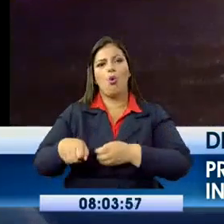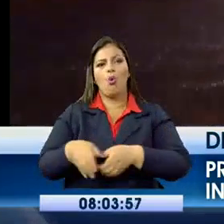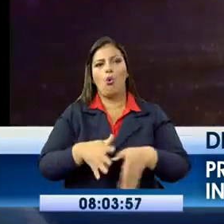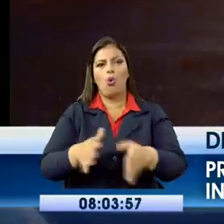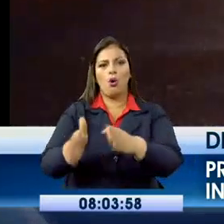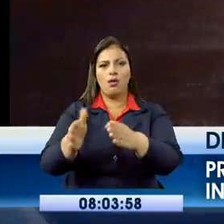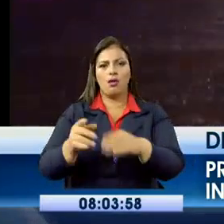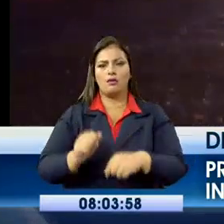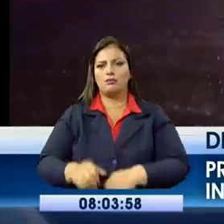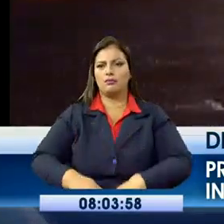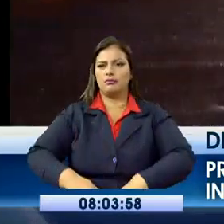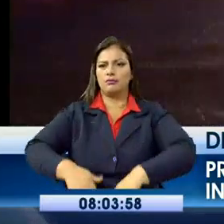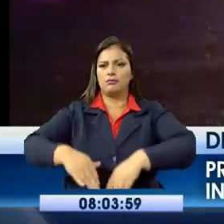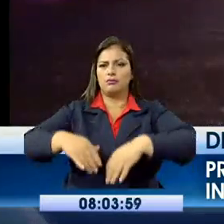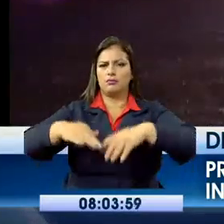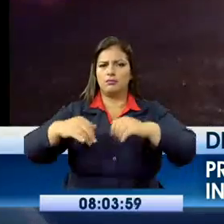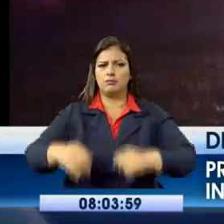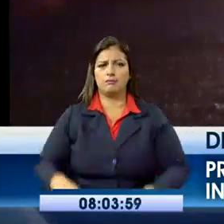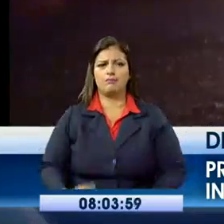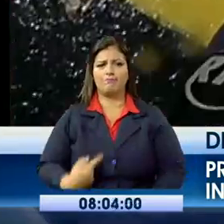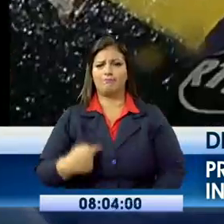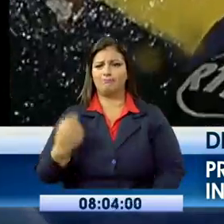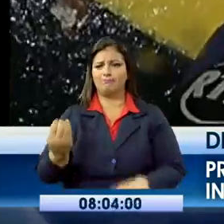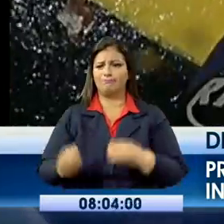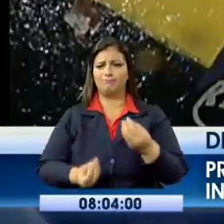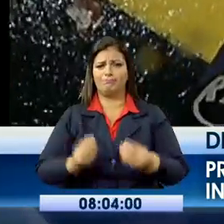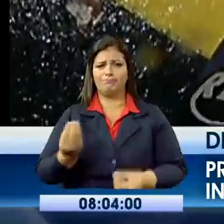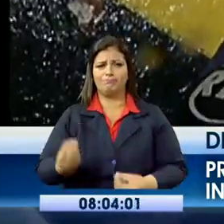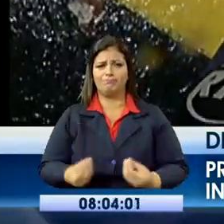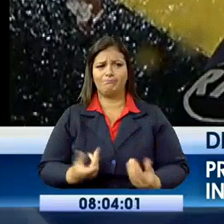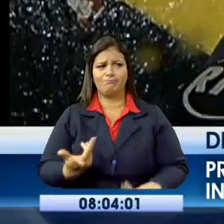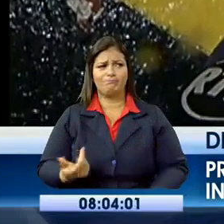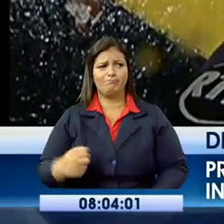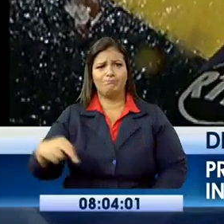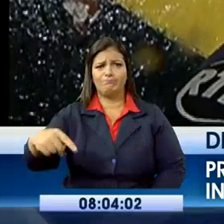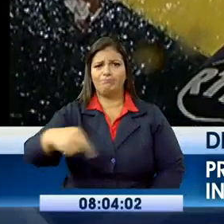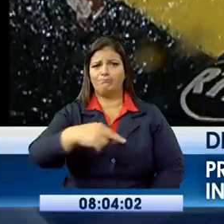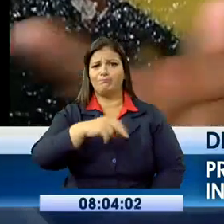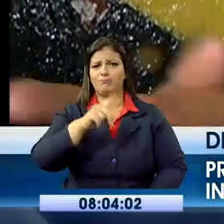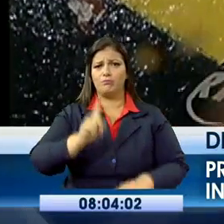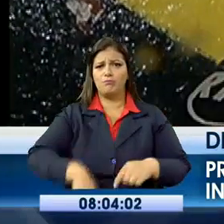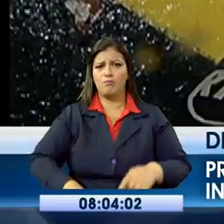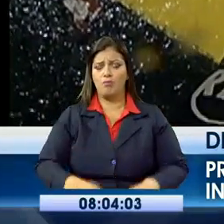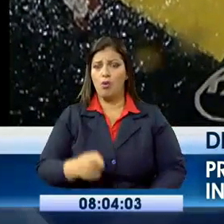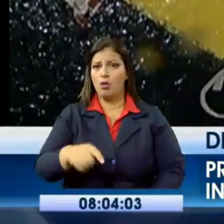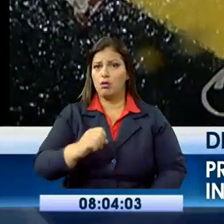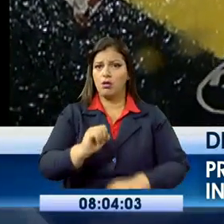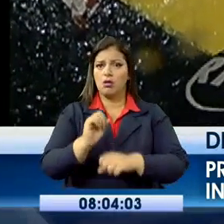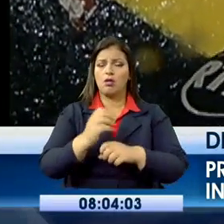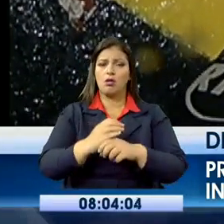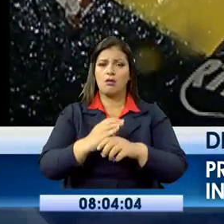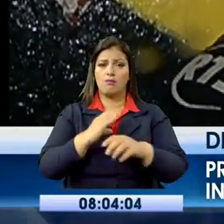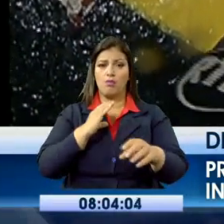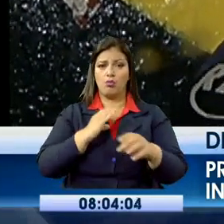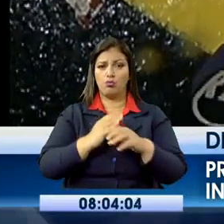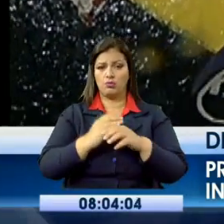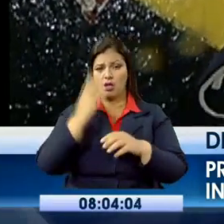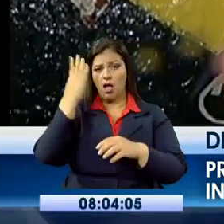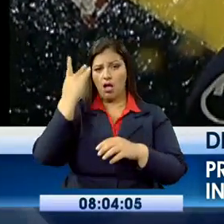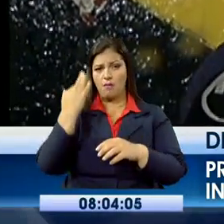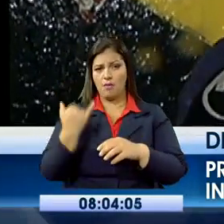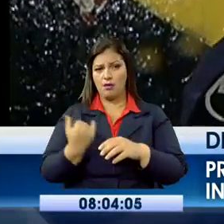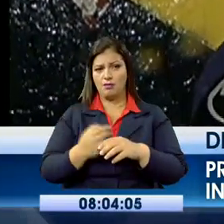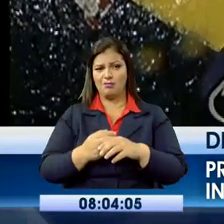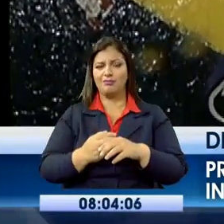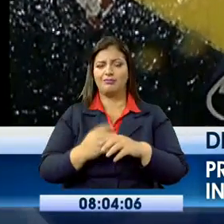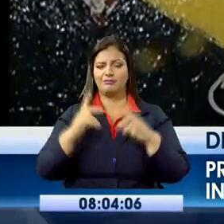tiro, parqueamos ya aquí porque esto está lleno, ahí no se puede cruzar. Los carros se tiran nomás. No, mira ese colectivo conmigo ahorita y el amarillo. Ese